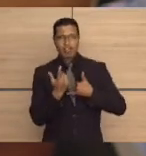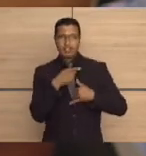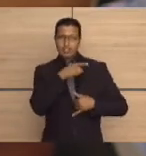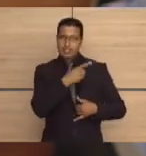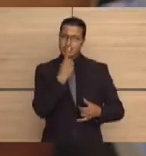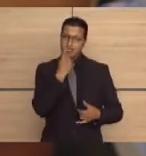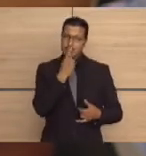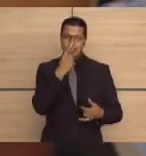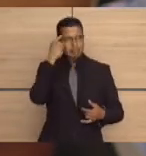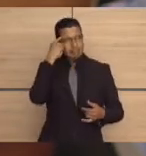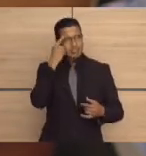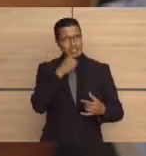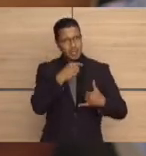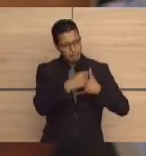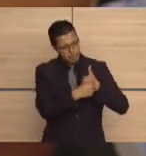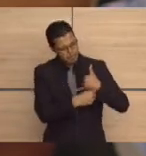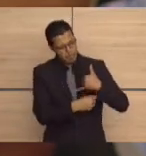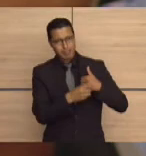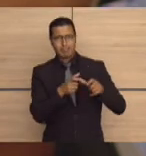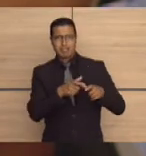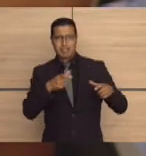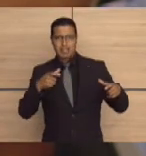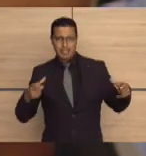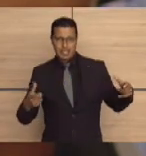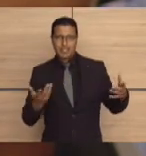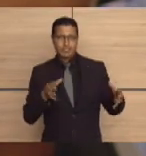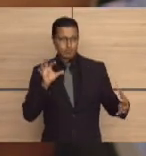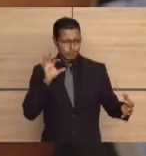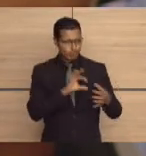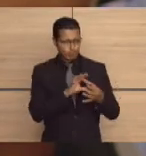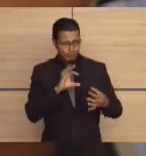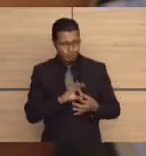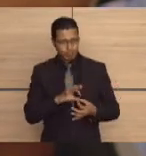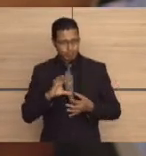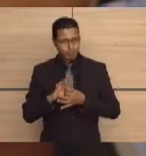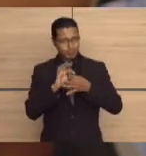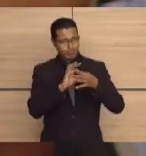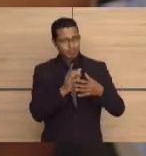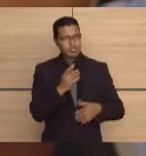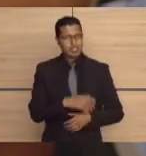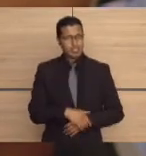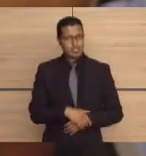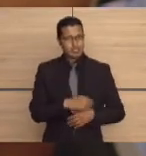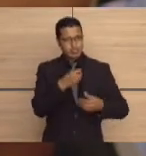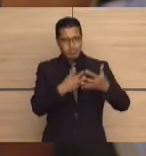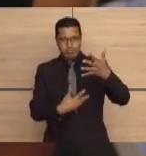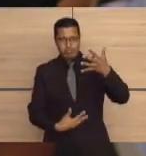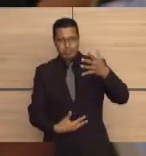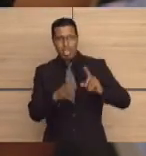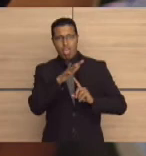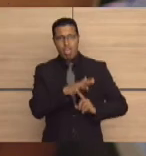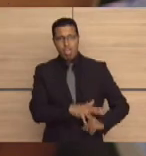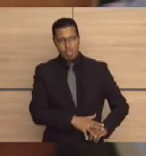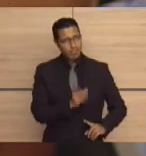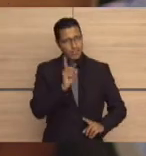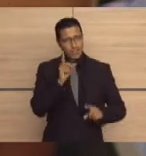litoral. Sin embargo, son extensiones muy grandes que pertenecen al Océano Pacífico, y que no acaban de descubrir como la